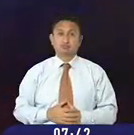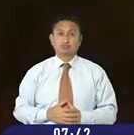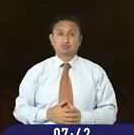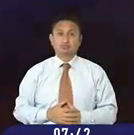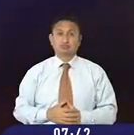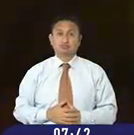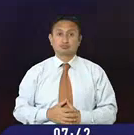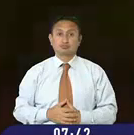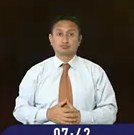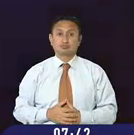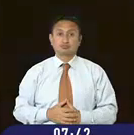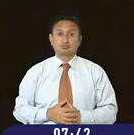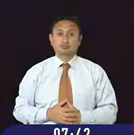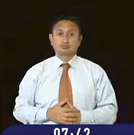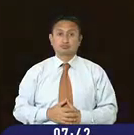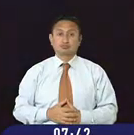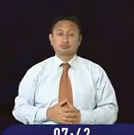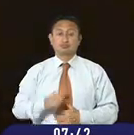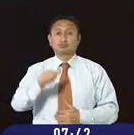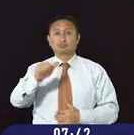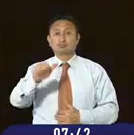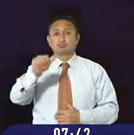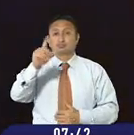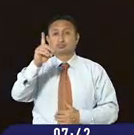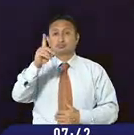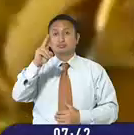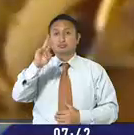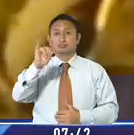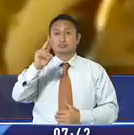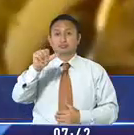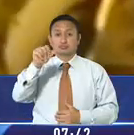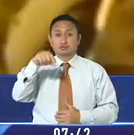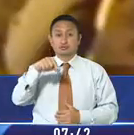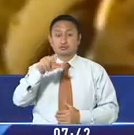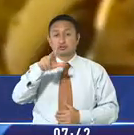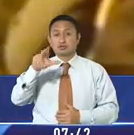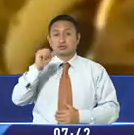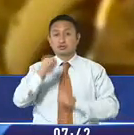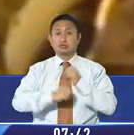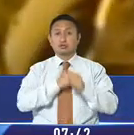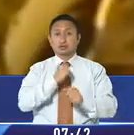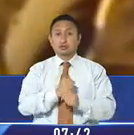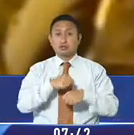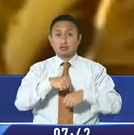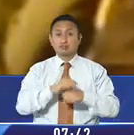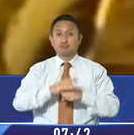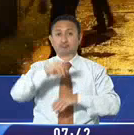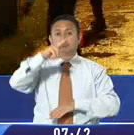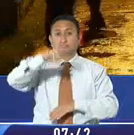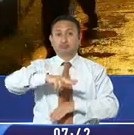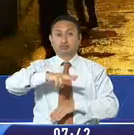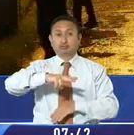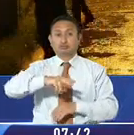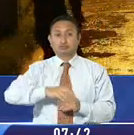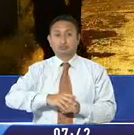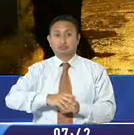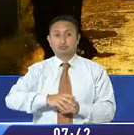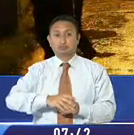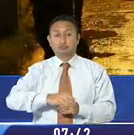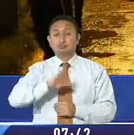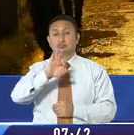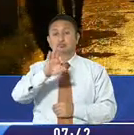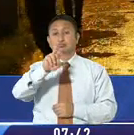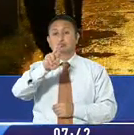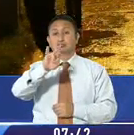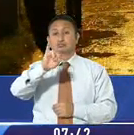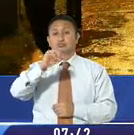El cuerpo sin vida de Adrián B., de 30 años de edad, yacía sobre el frío pavimento de la acera en la ciudadela Los Trigales, en